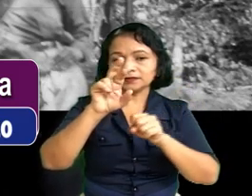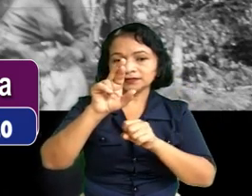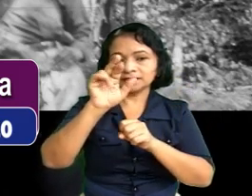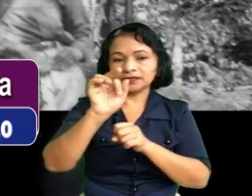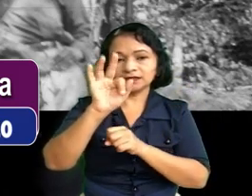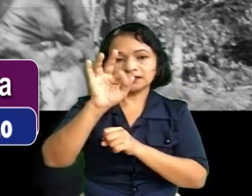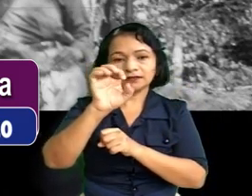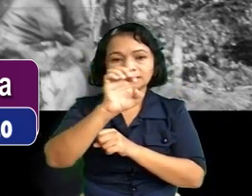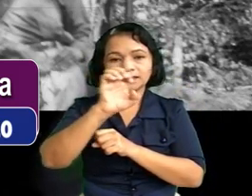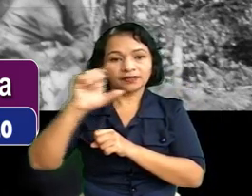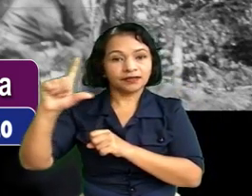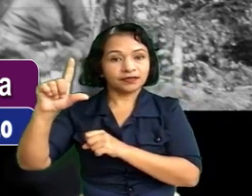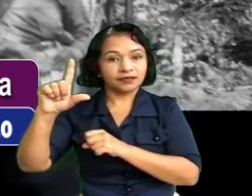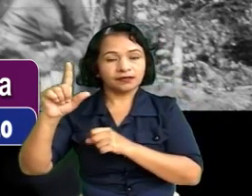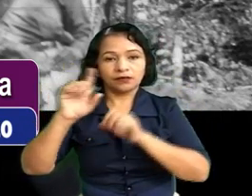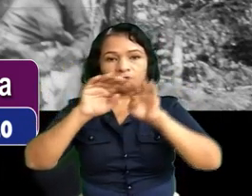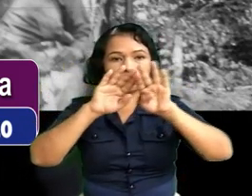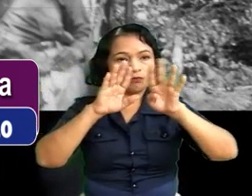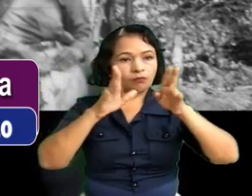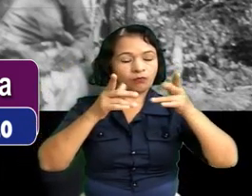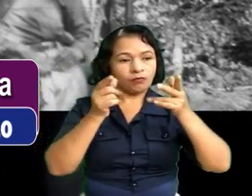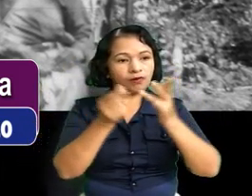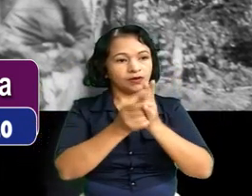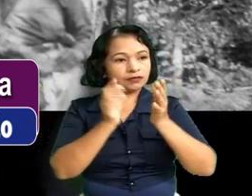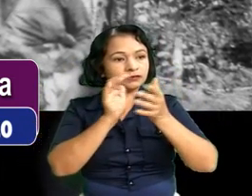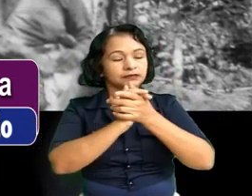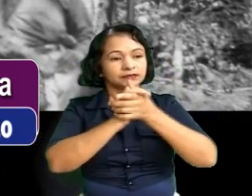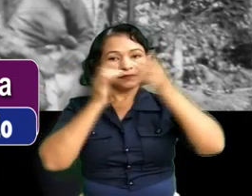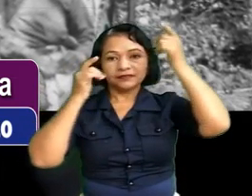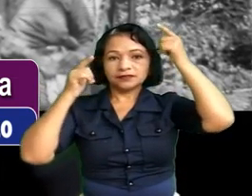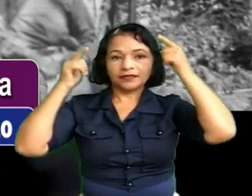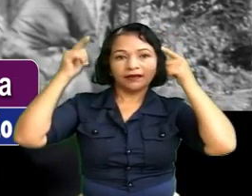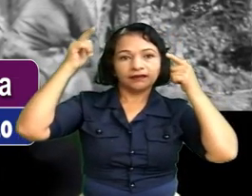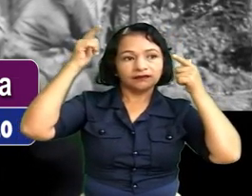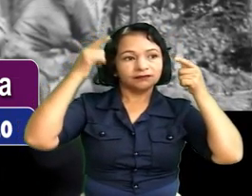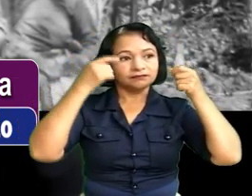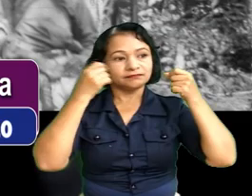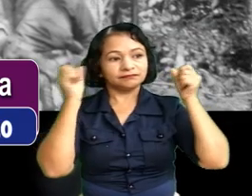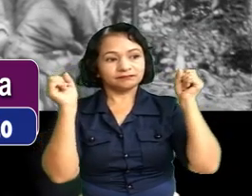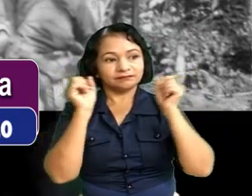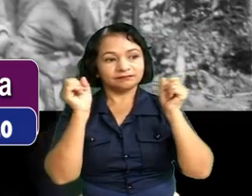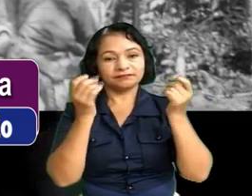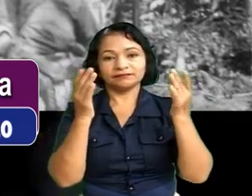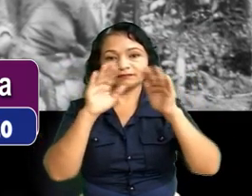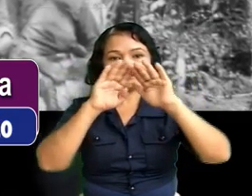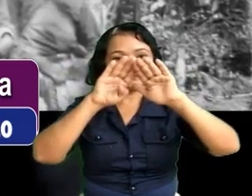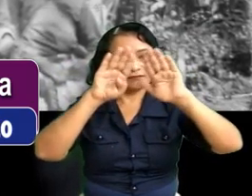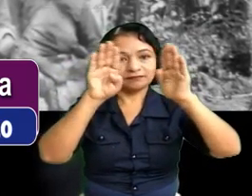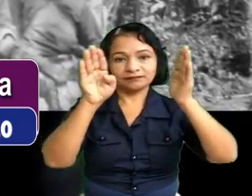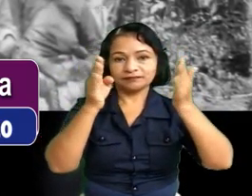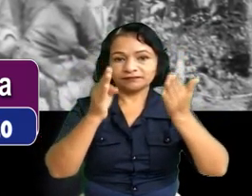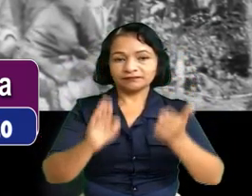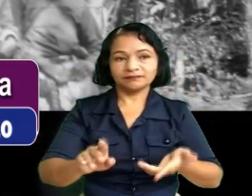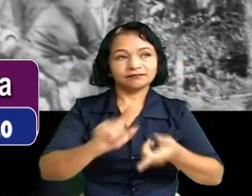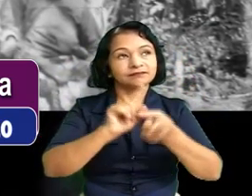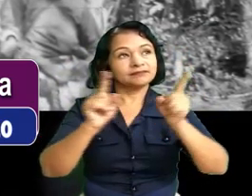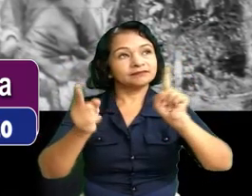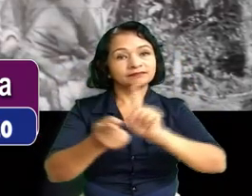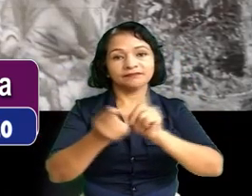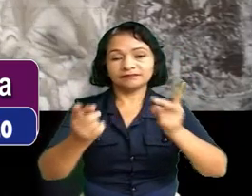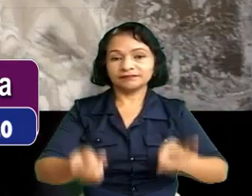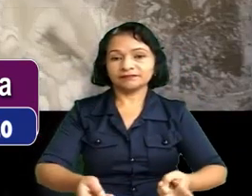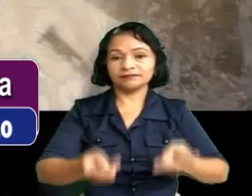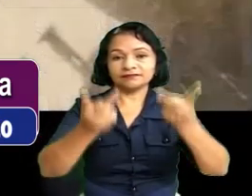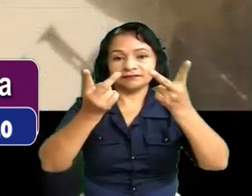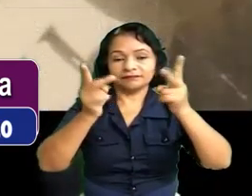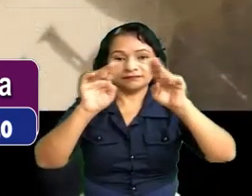casa con el general Sandino, con el guerrillero. O sea, históricamente ella nos cambió la vida a las mujeres. Lo que pasa es